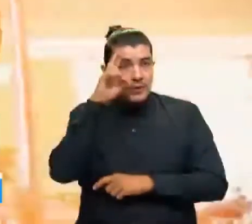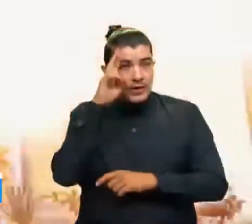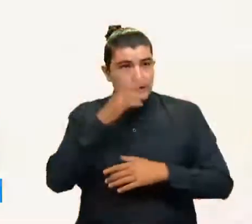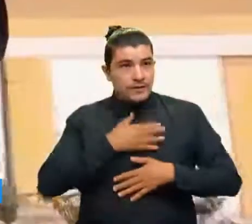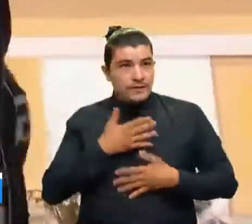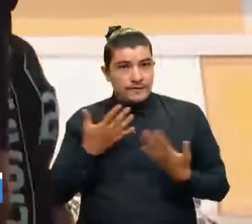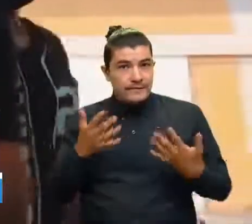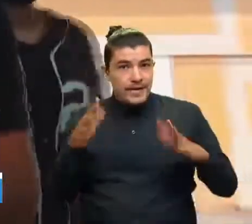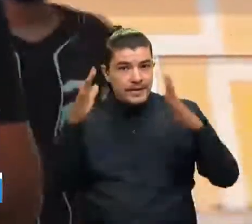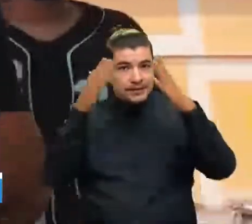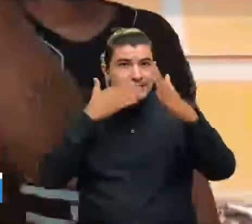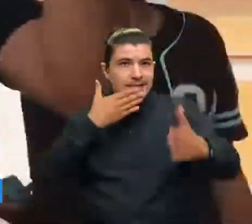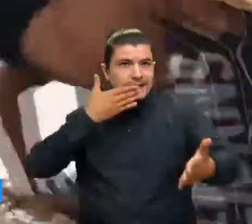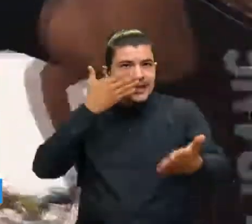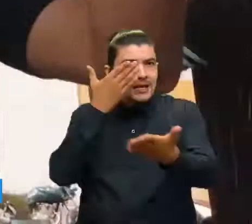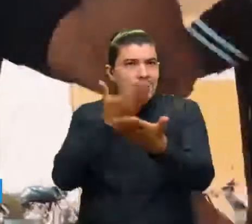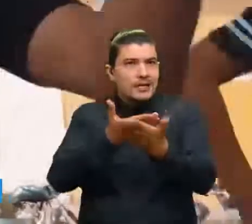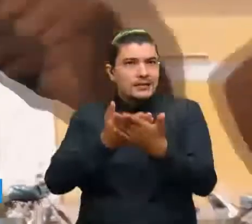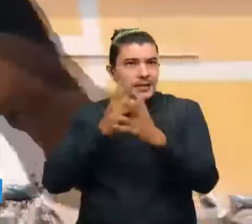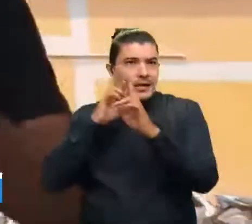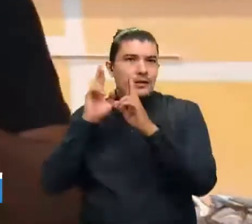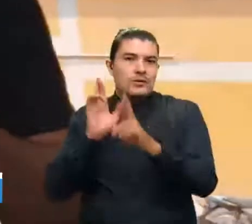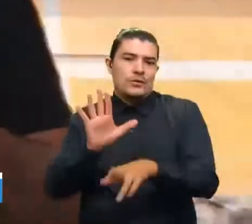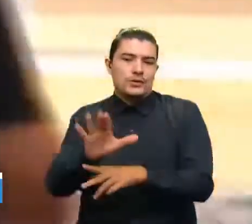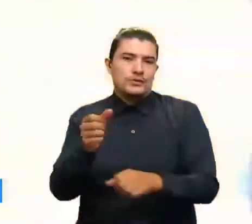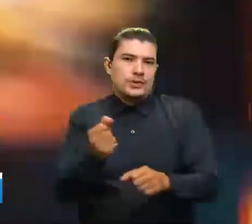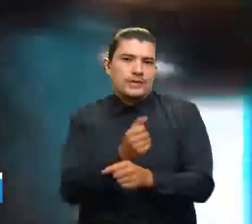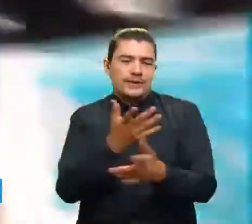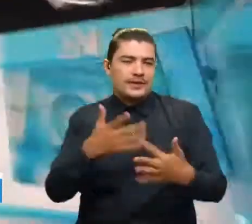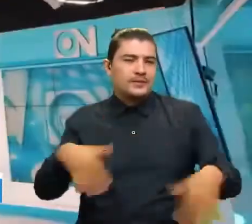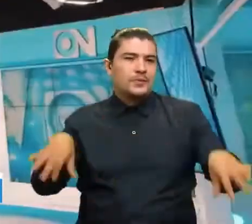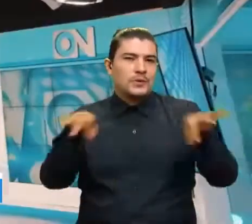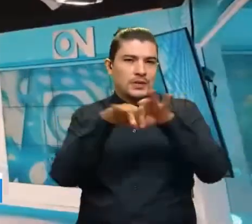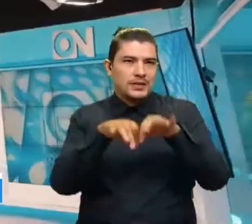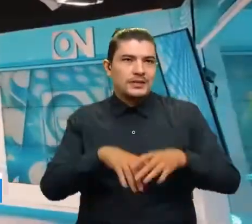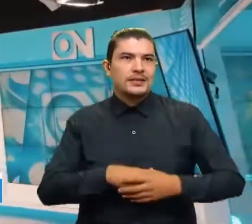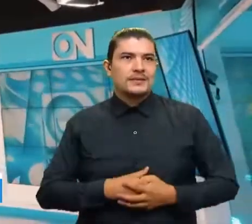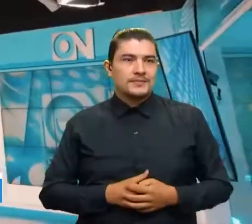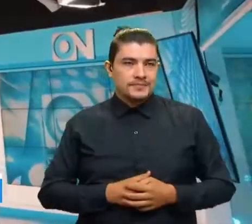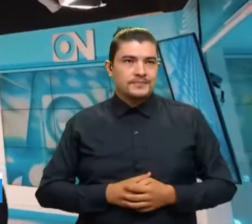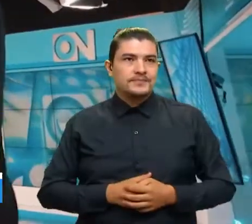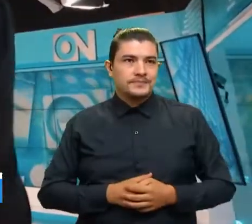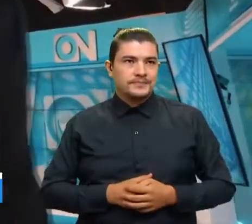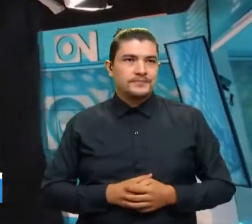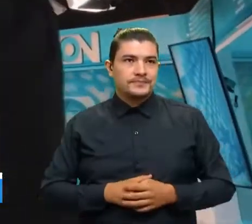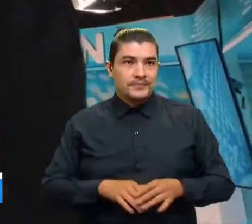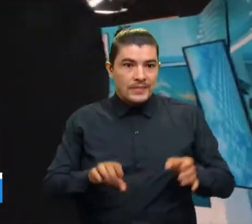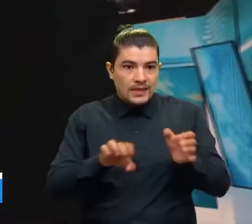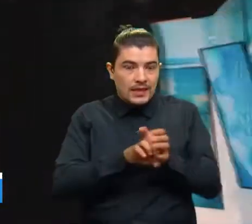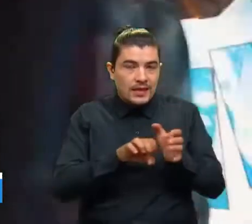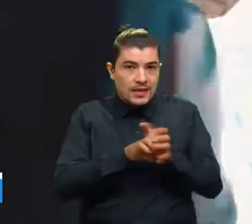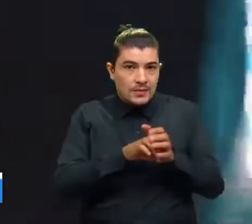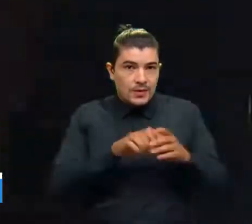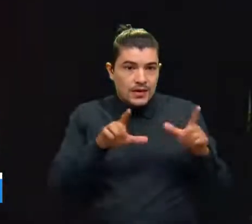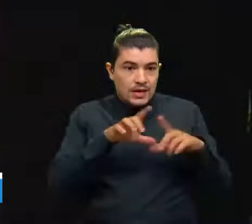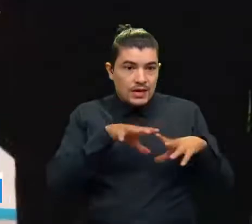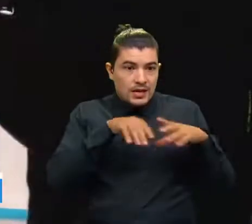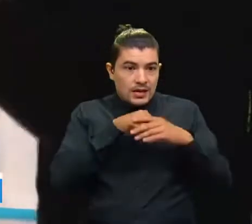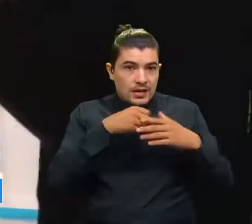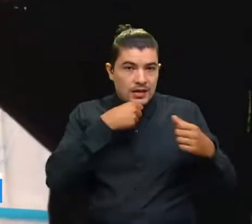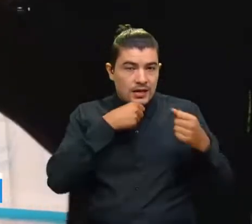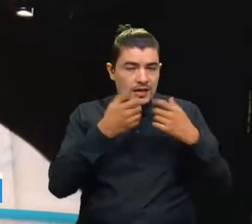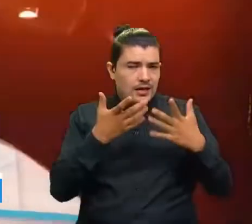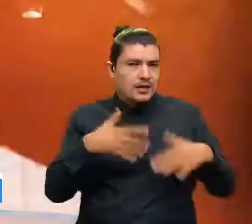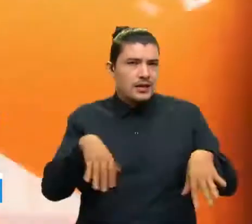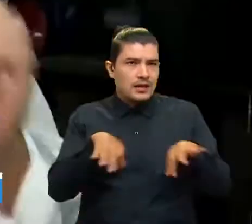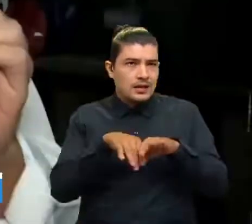felicitar, agradecer y exaltar esta labor tan importante. Bueno, el equipo de camarógrafos de nuestro canal, un abrazo enorme, gracias infinitas. Ellos no